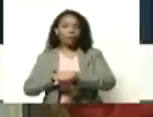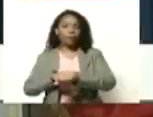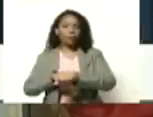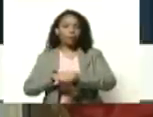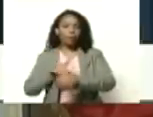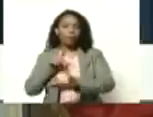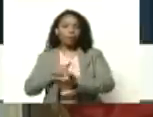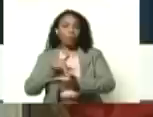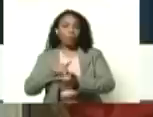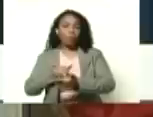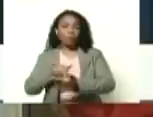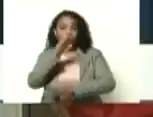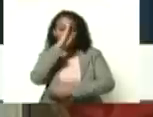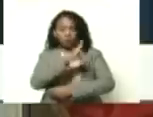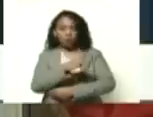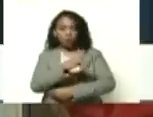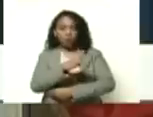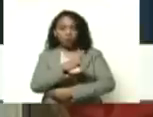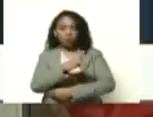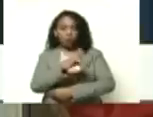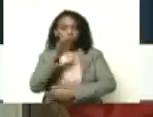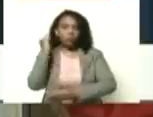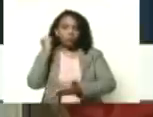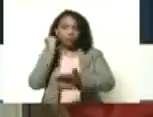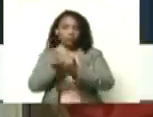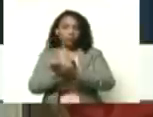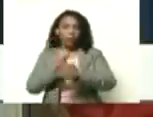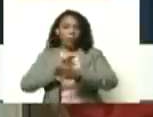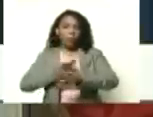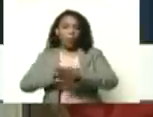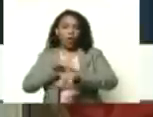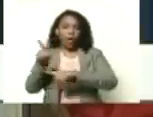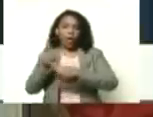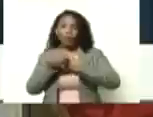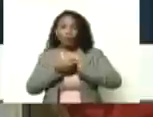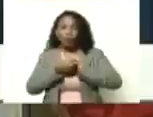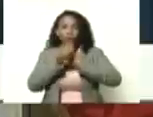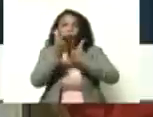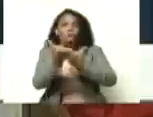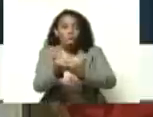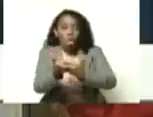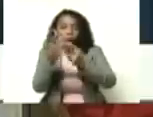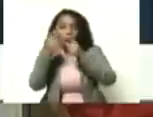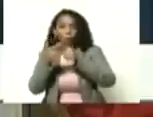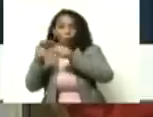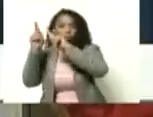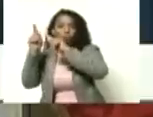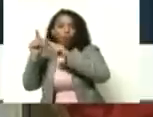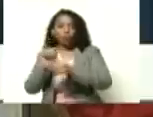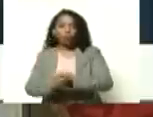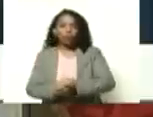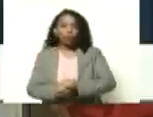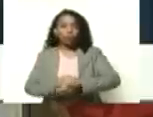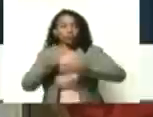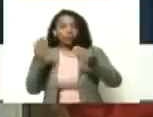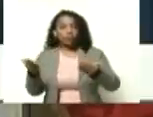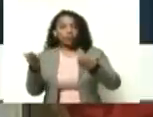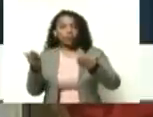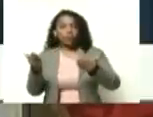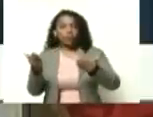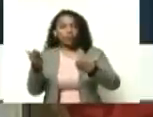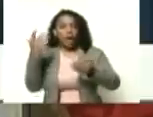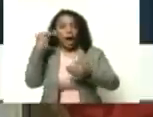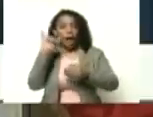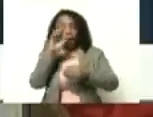participante directo del crimen por lo que delató a otros que están